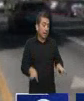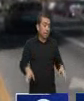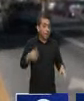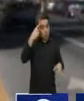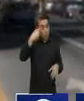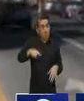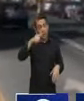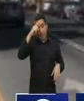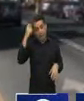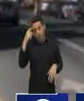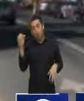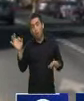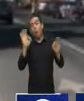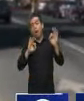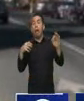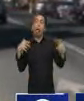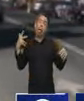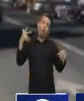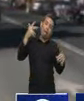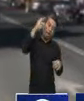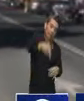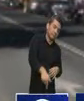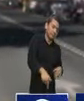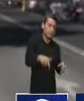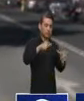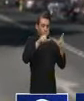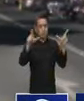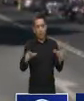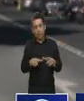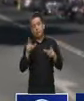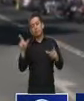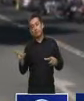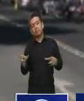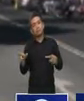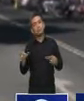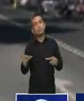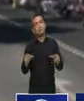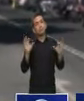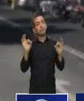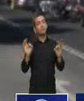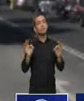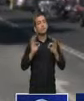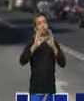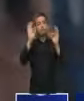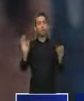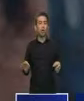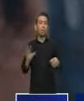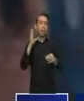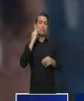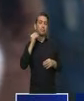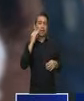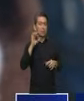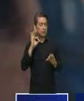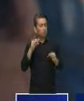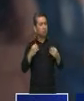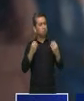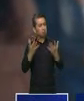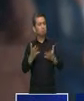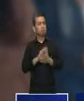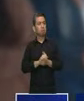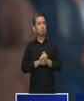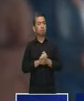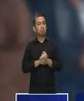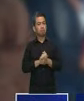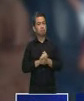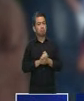ejercer el sufragio y esa fue una experiencia Pues de forma manifiesta la que la que tuvo el